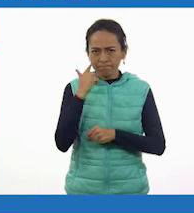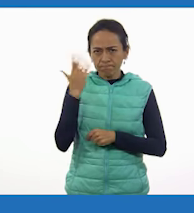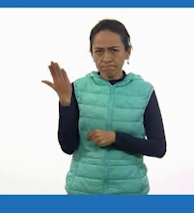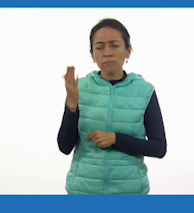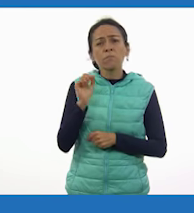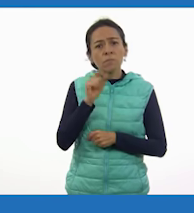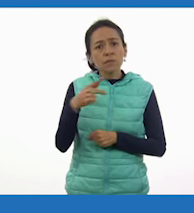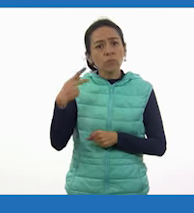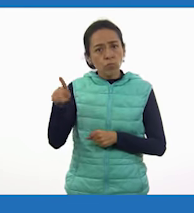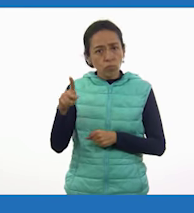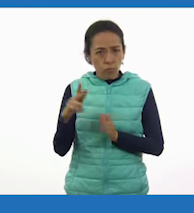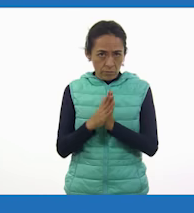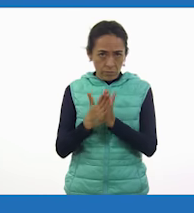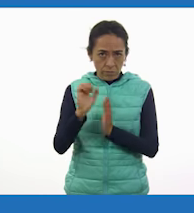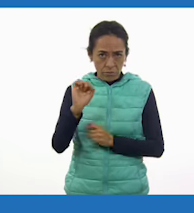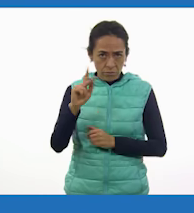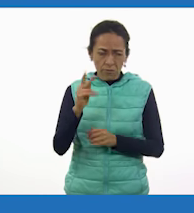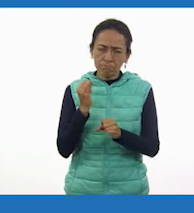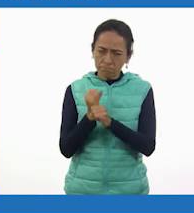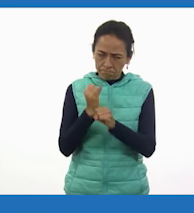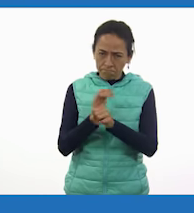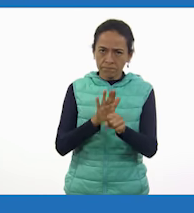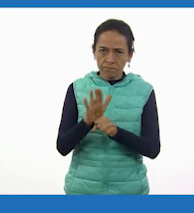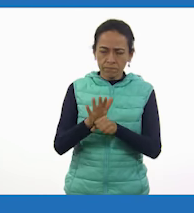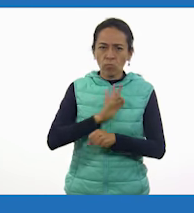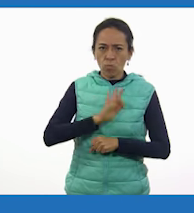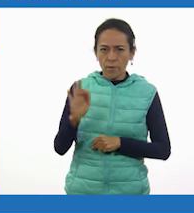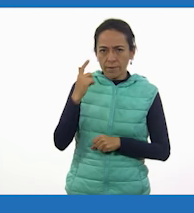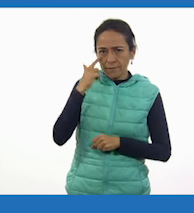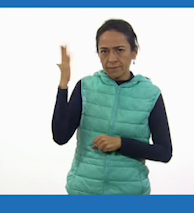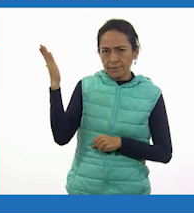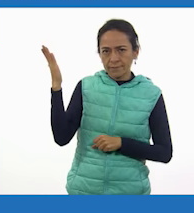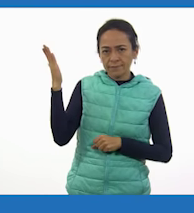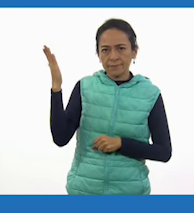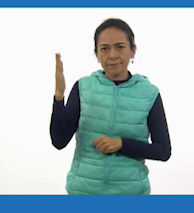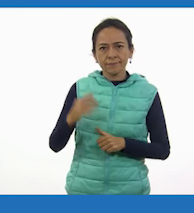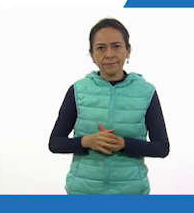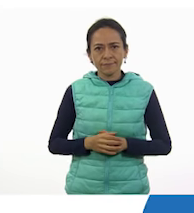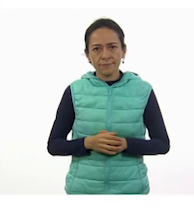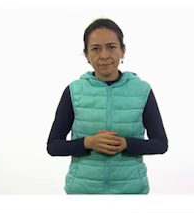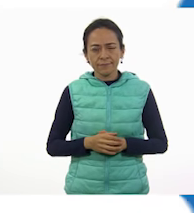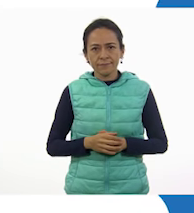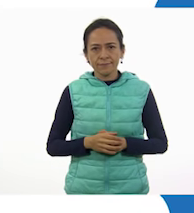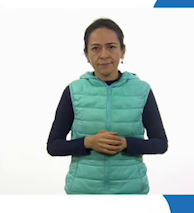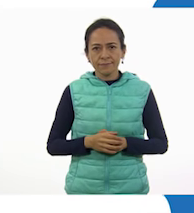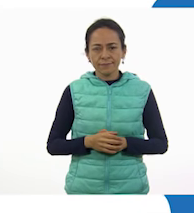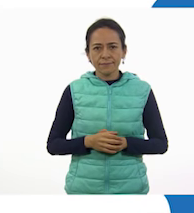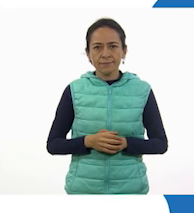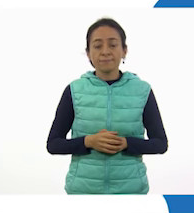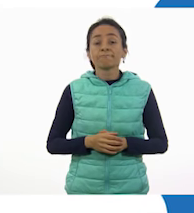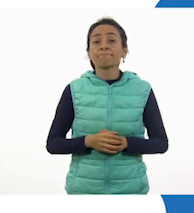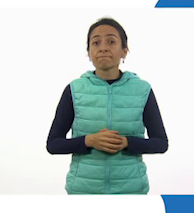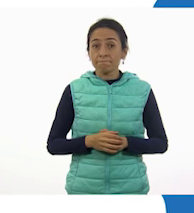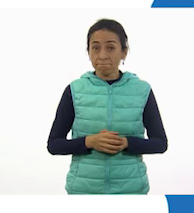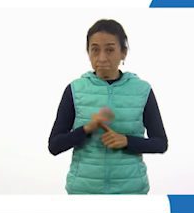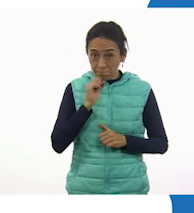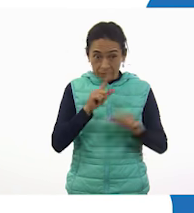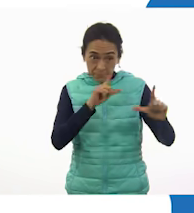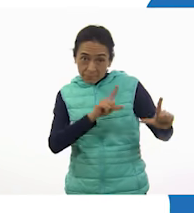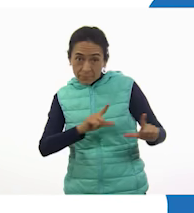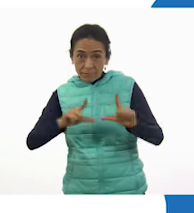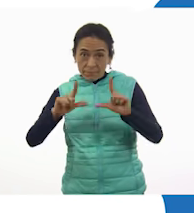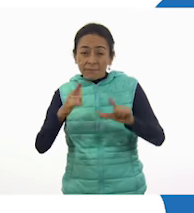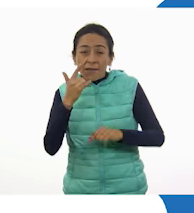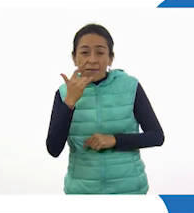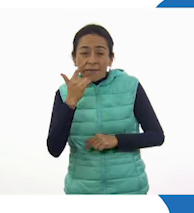libros de texto en la página conalitej.c.gov.mx. Si quieres volver a ver los